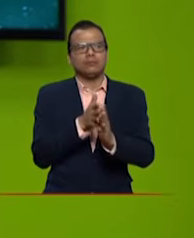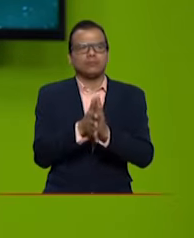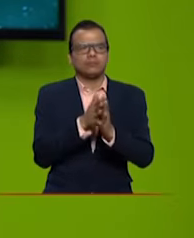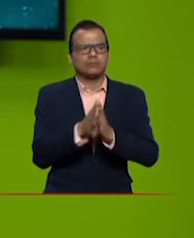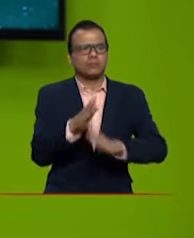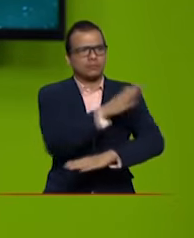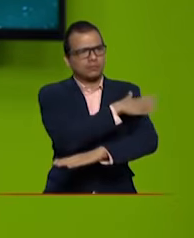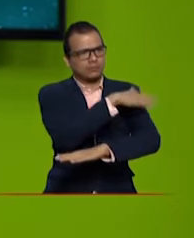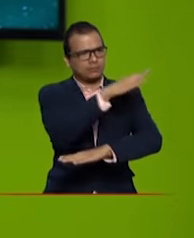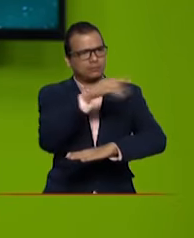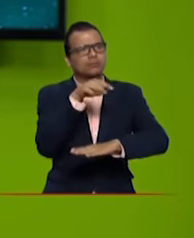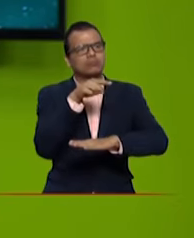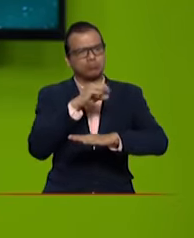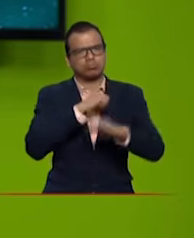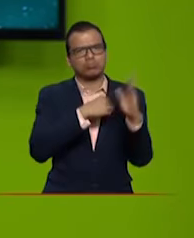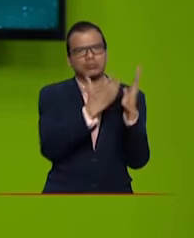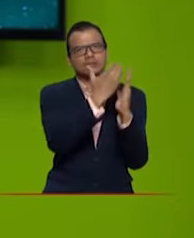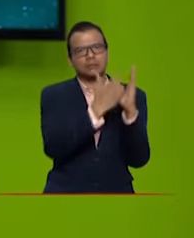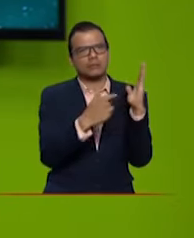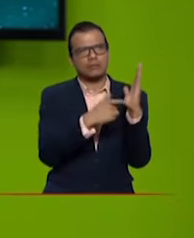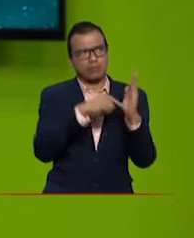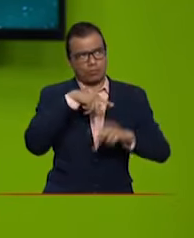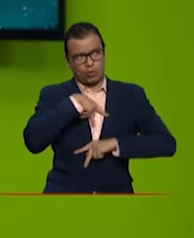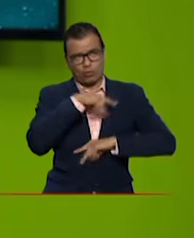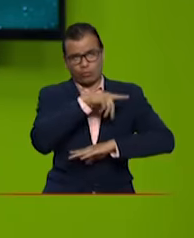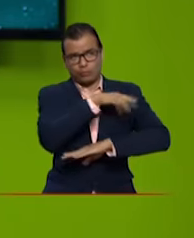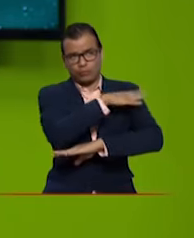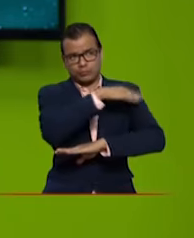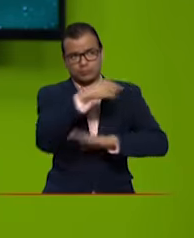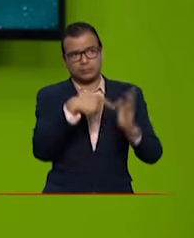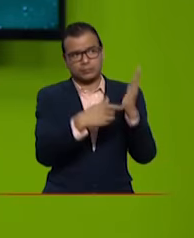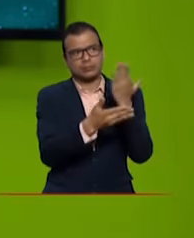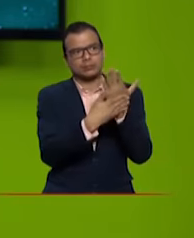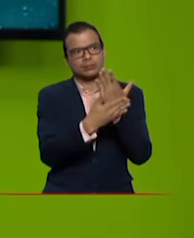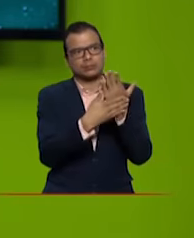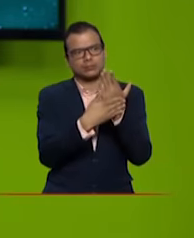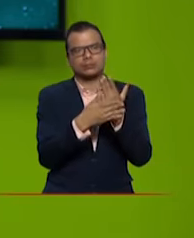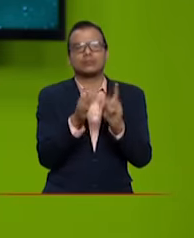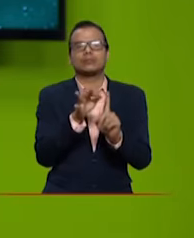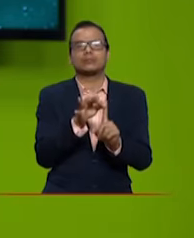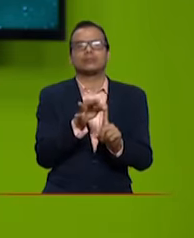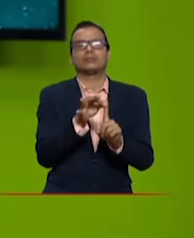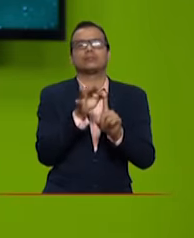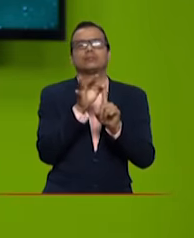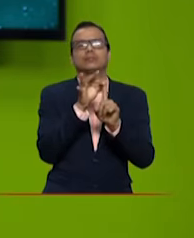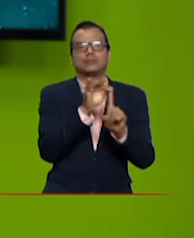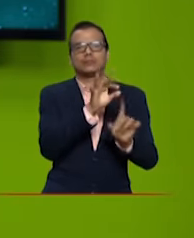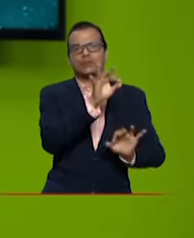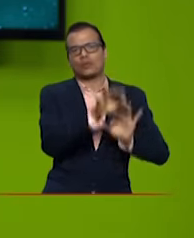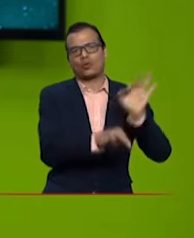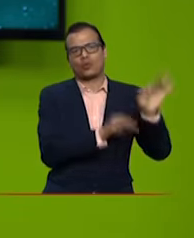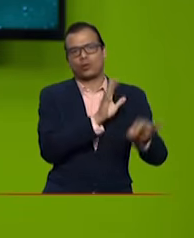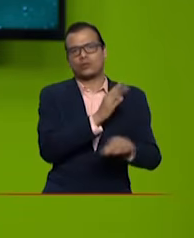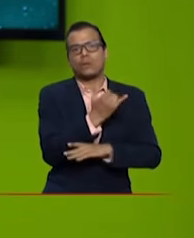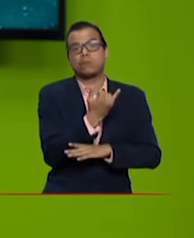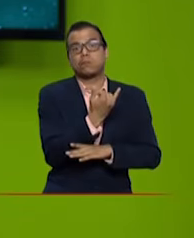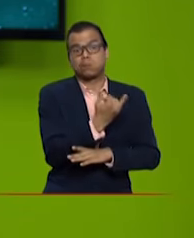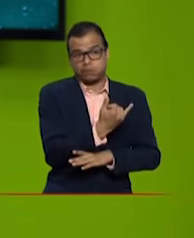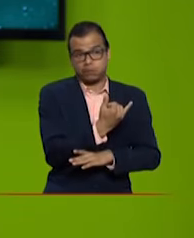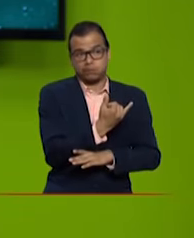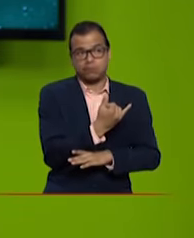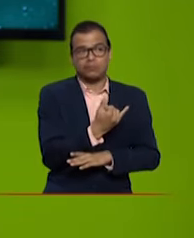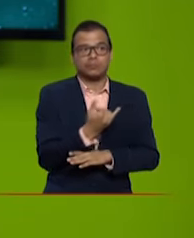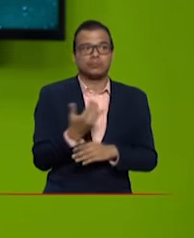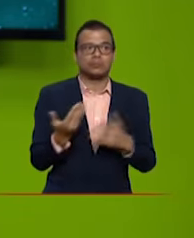páramo, a usted en el certificado de tradición, cuando usted lo solicita, le sale área protegida. Cuando usted le sale eso de área